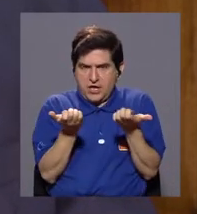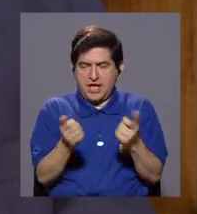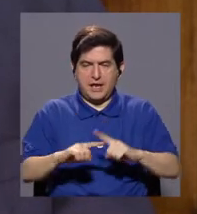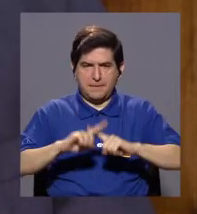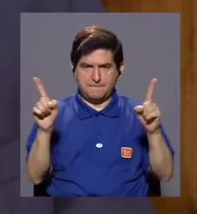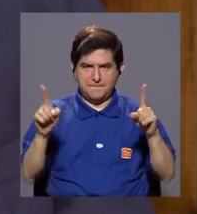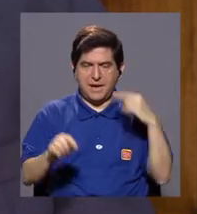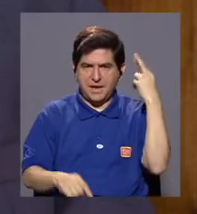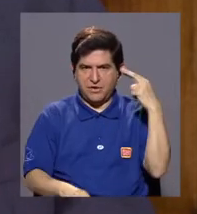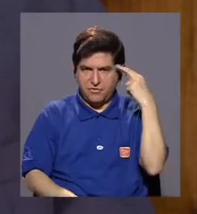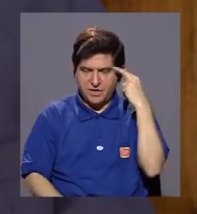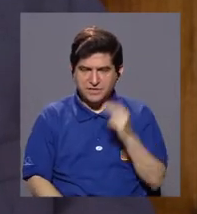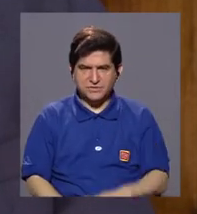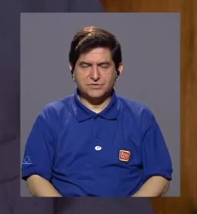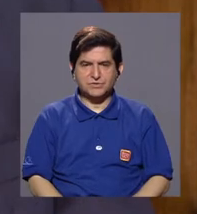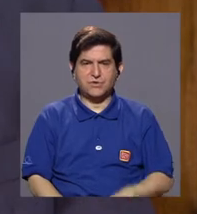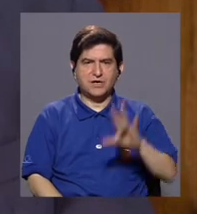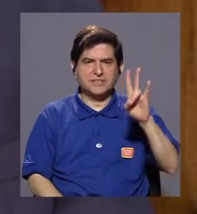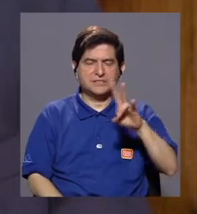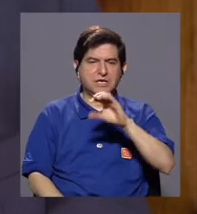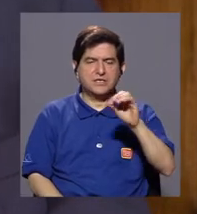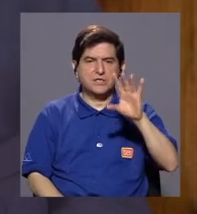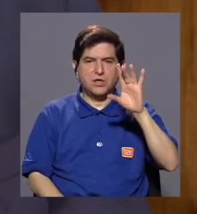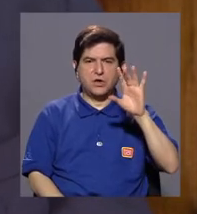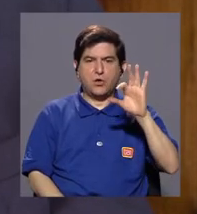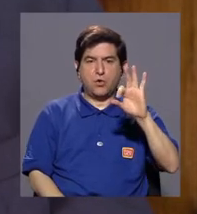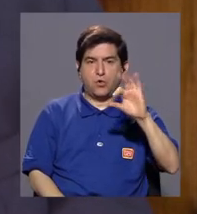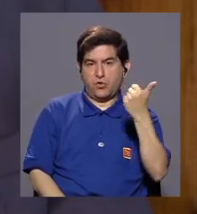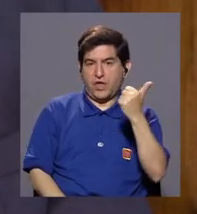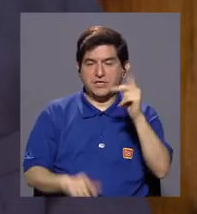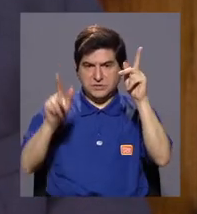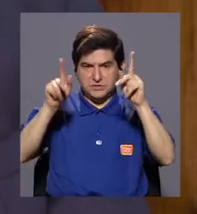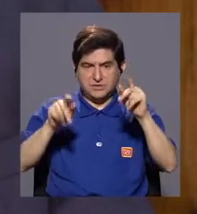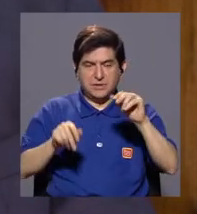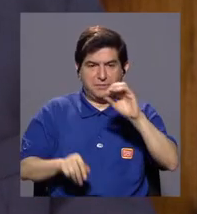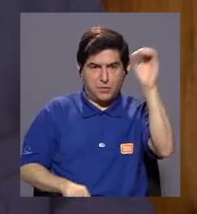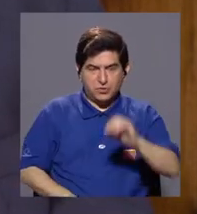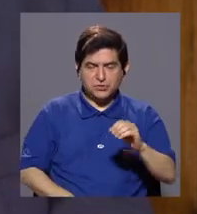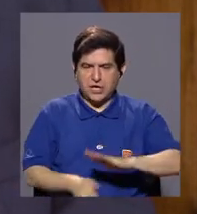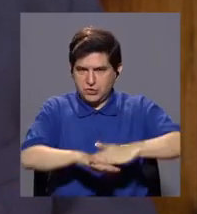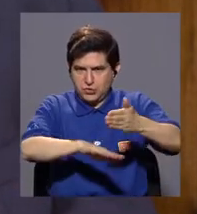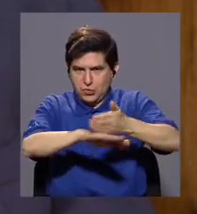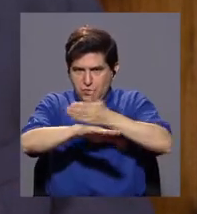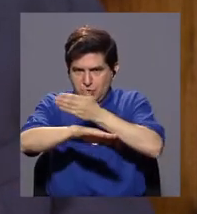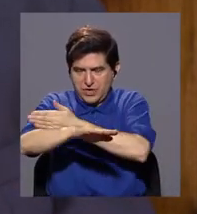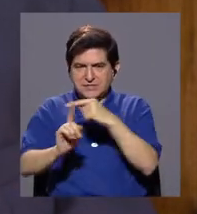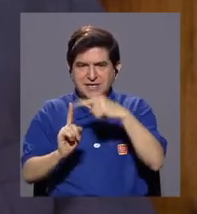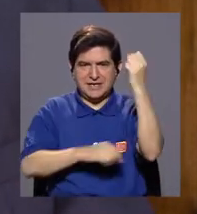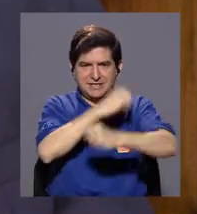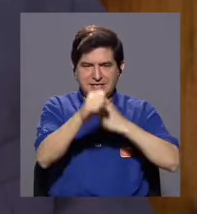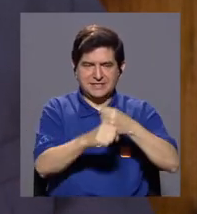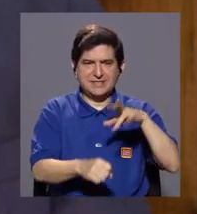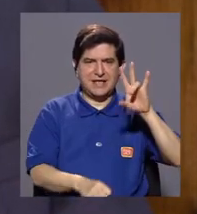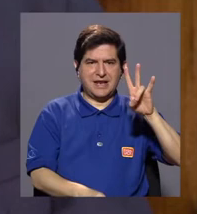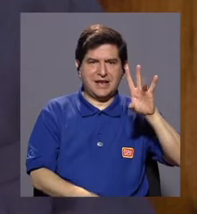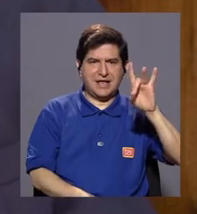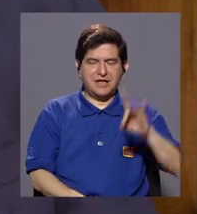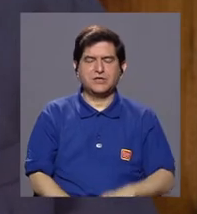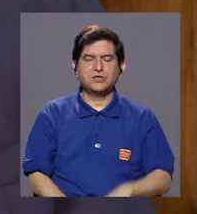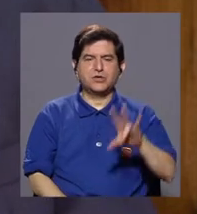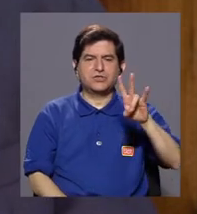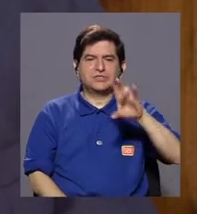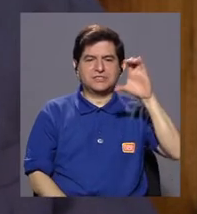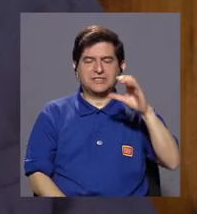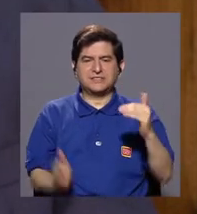pero por otro lado es porque creciendo al 7, 8, 9, 10%, como han crecido desde el año 78, han sacado a